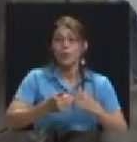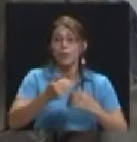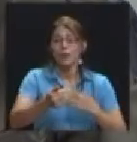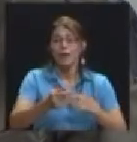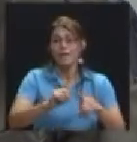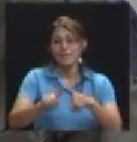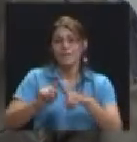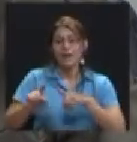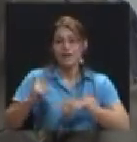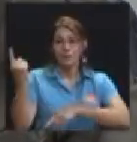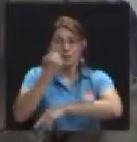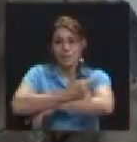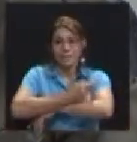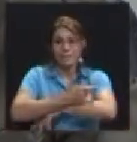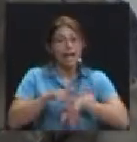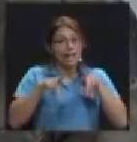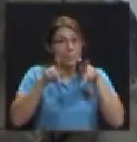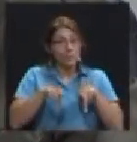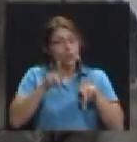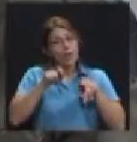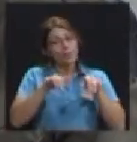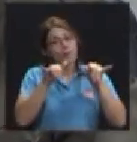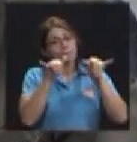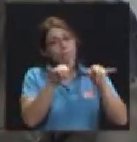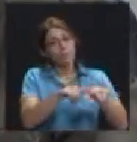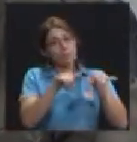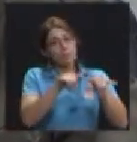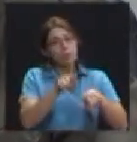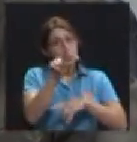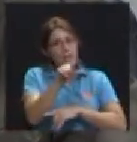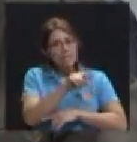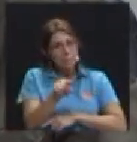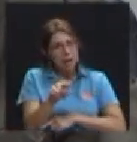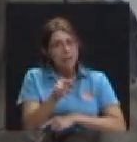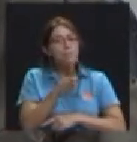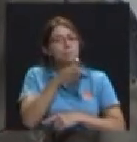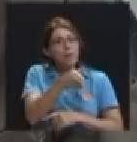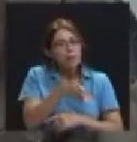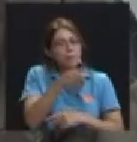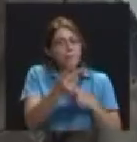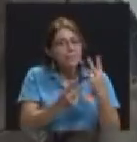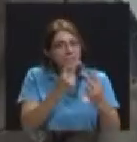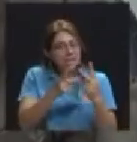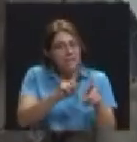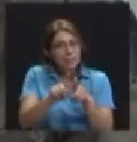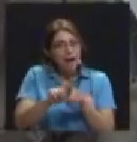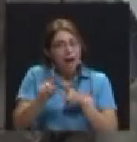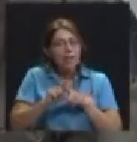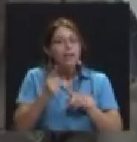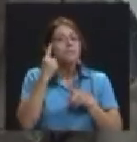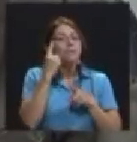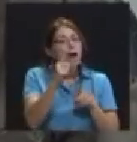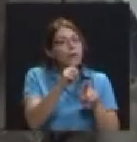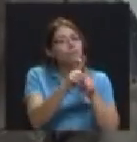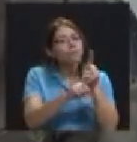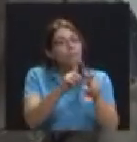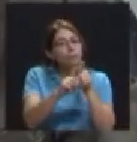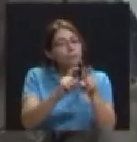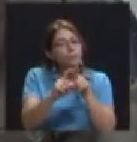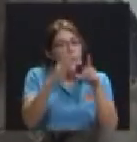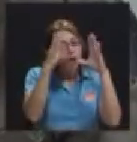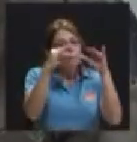hogar durante una semana, ¿verdad? Haciendo varias visitas y llenando información, ¿verdad?